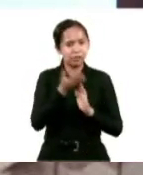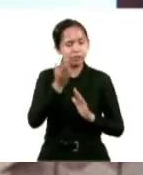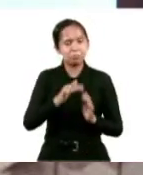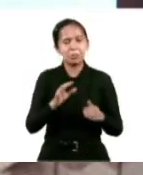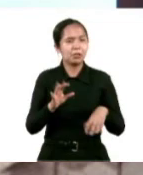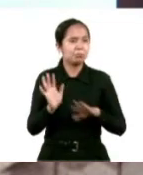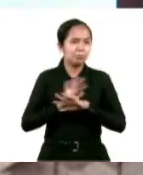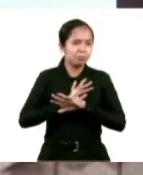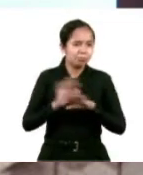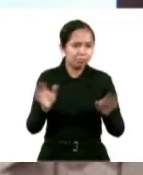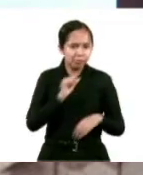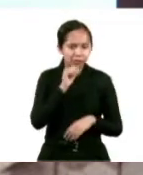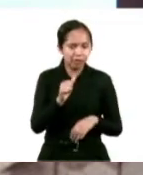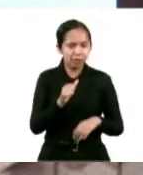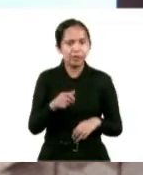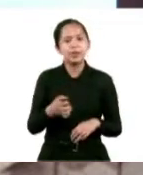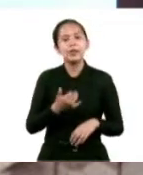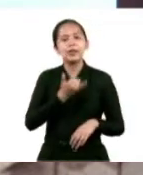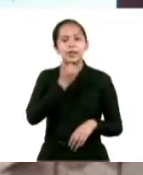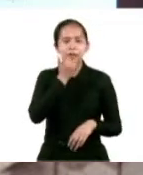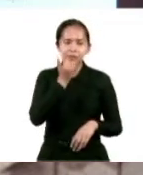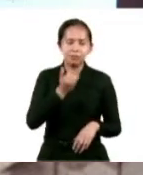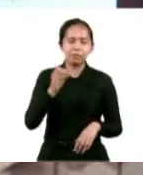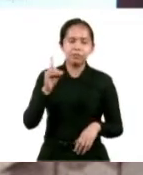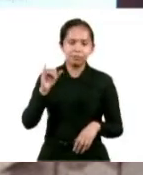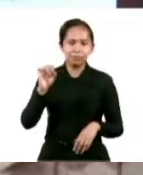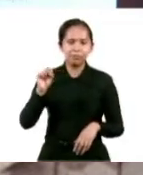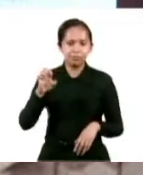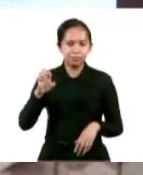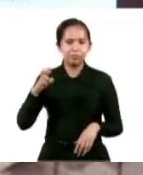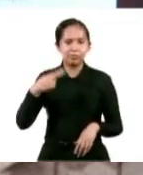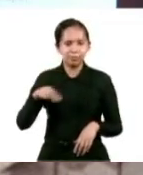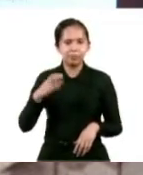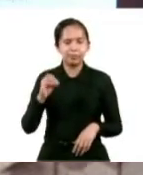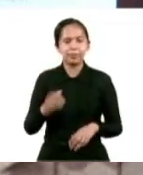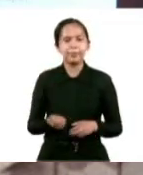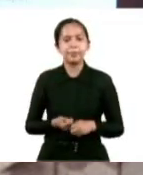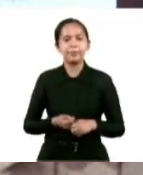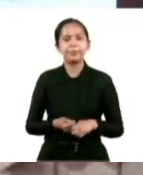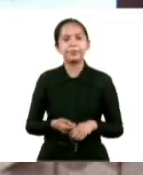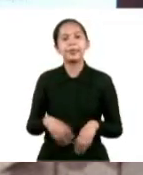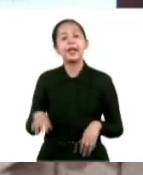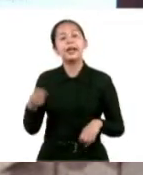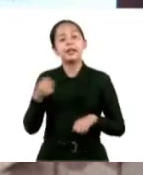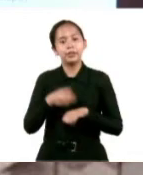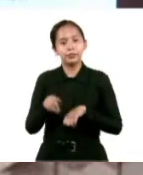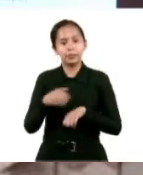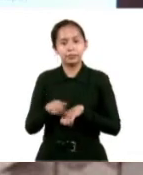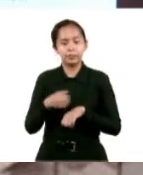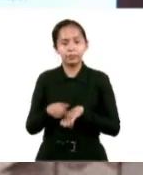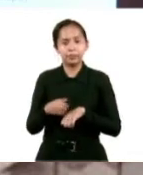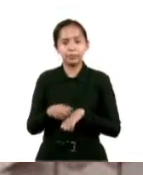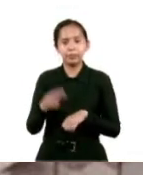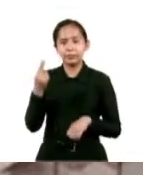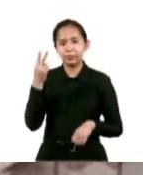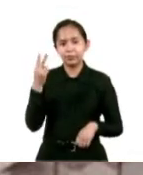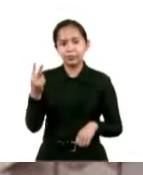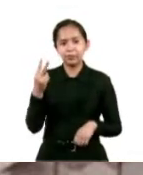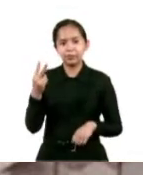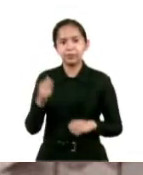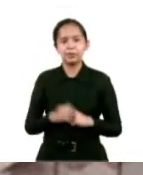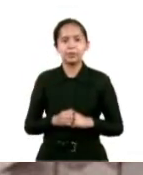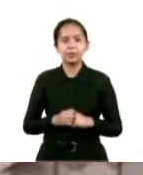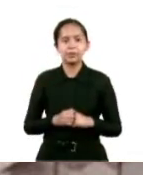error de diseño grave. Adelante. ¿Qué dicen en el reporte 2? Otra de las